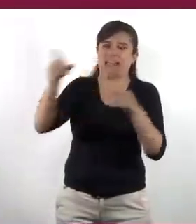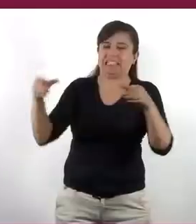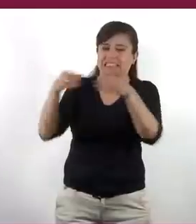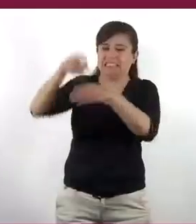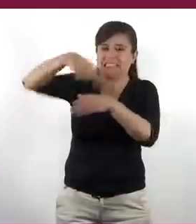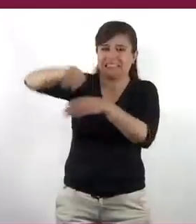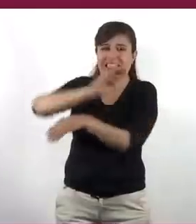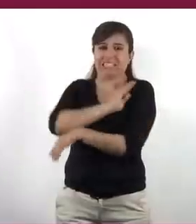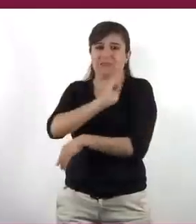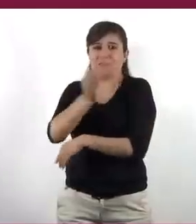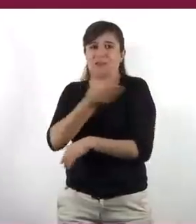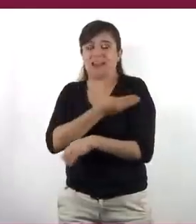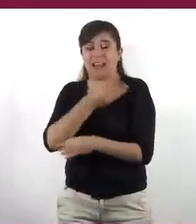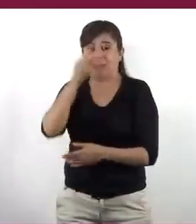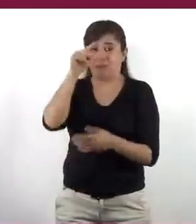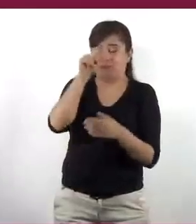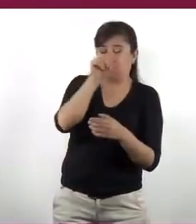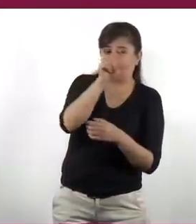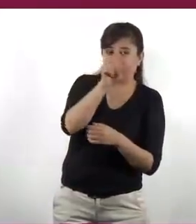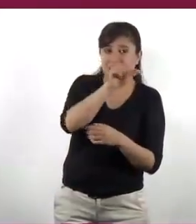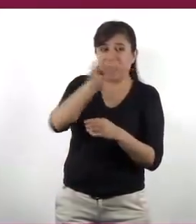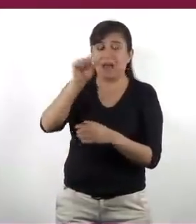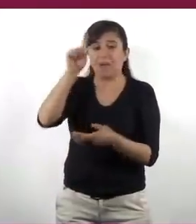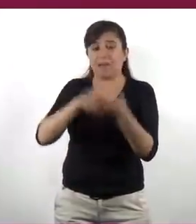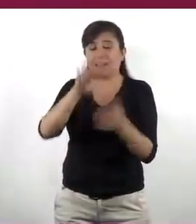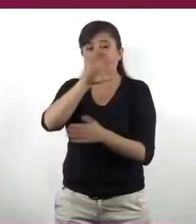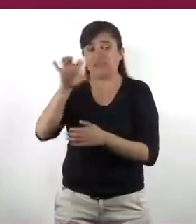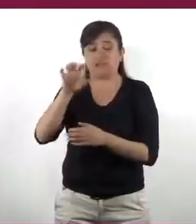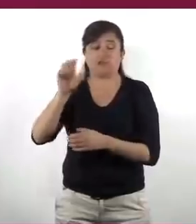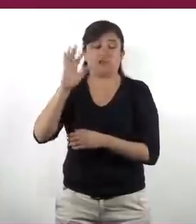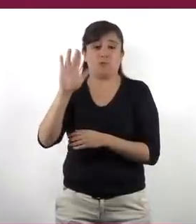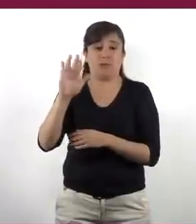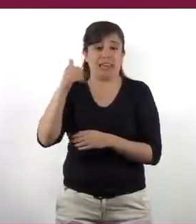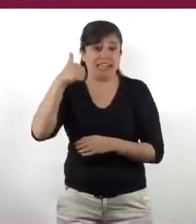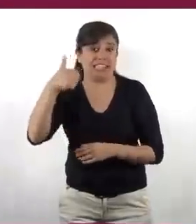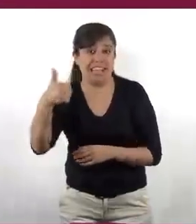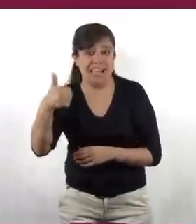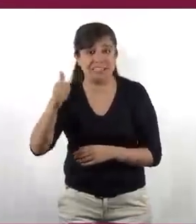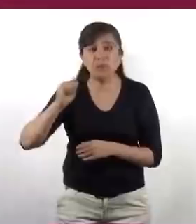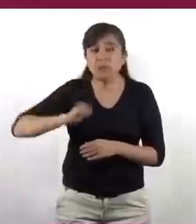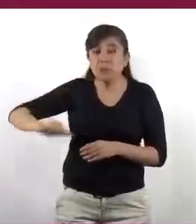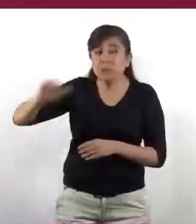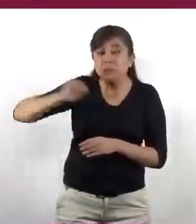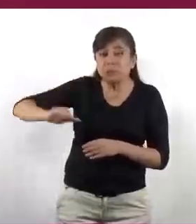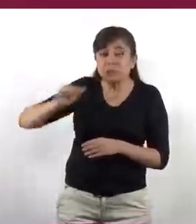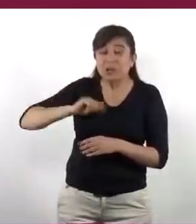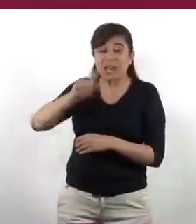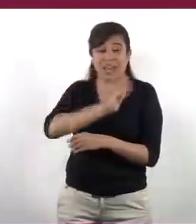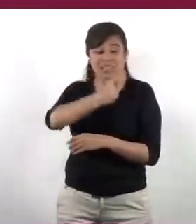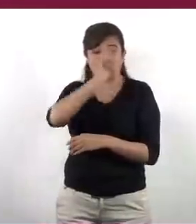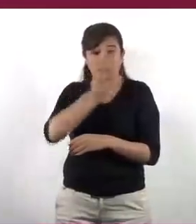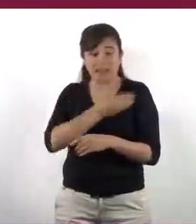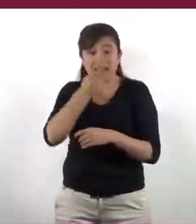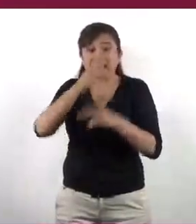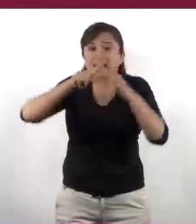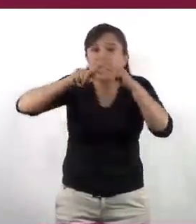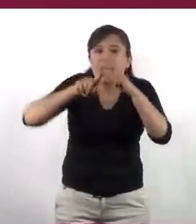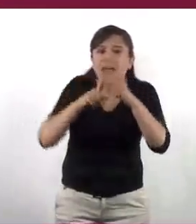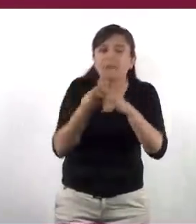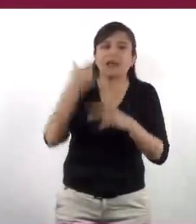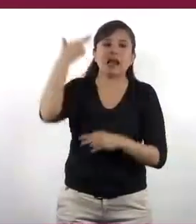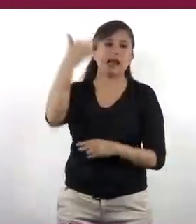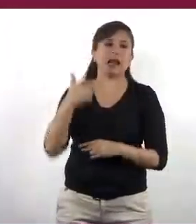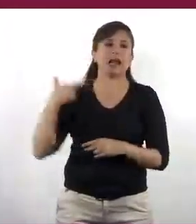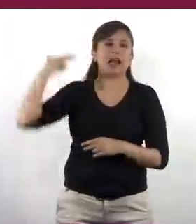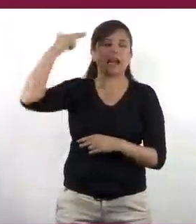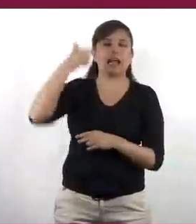de 1516 a 1556. Con él, en España, inició el reinado de la familia